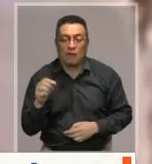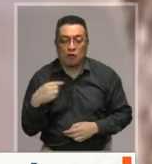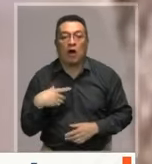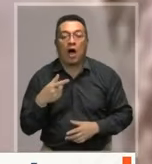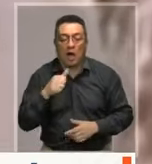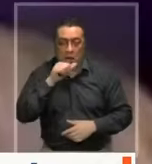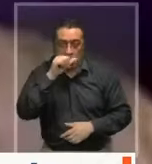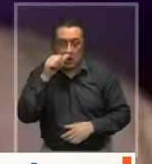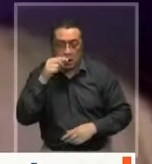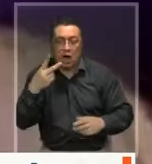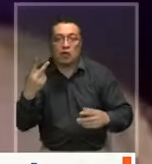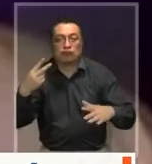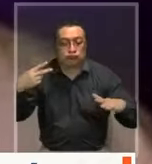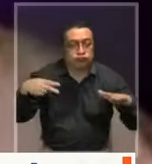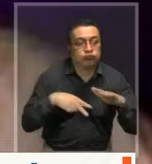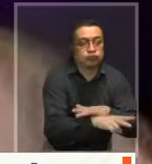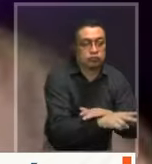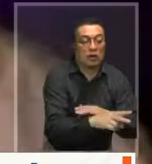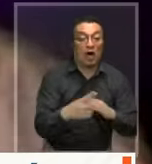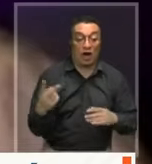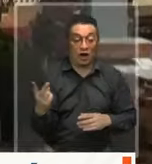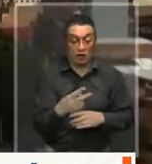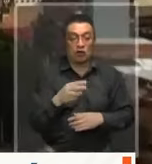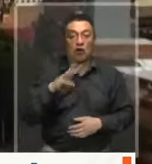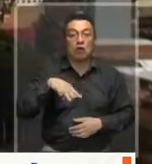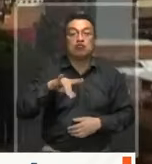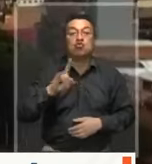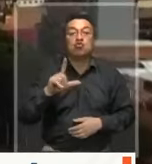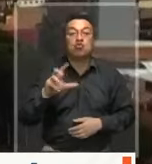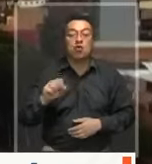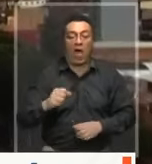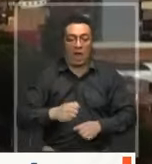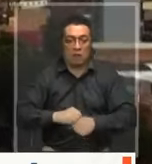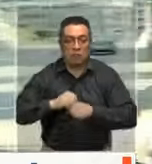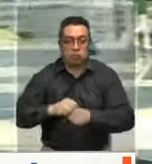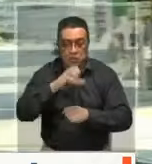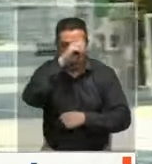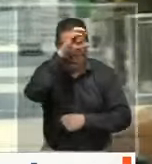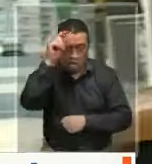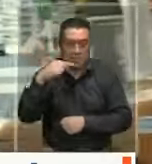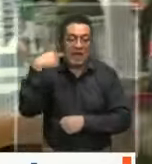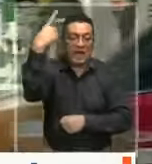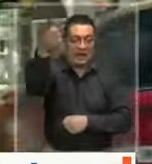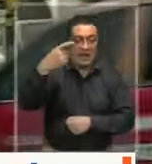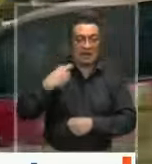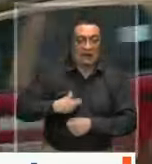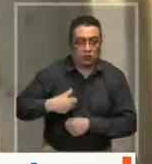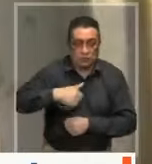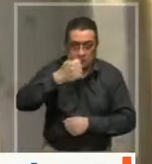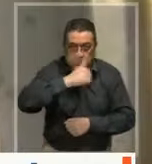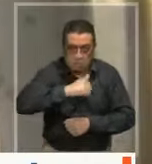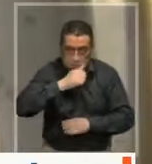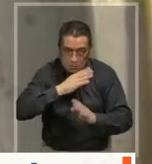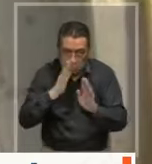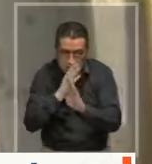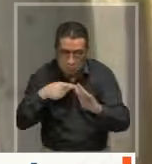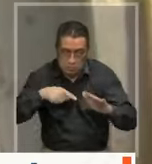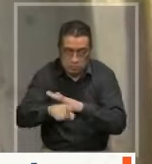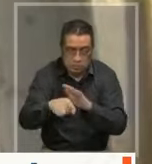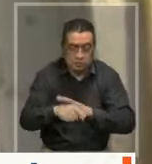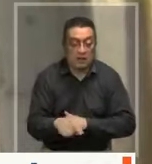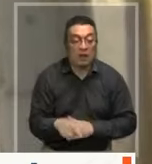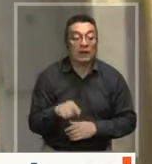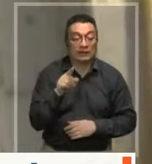narcotráfico. Juntos instauraron el sistema de mulas para transportar cocaína desde Colombia a Estados Unidos. Esta mujer fue la que